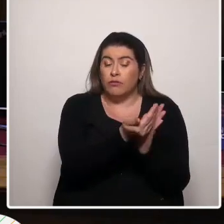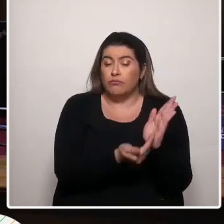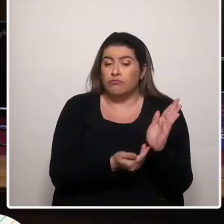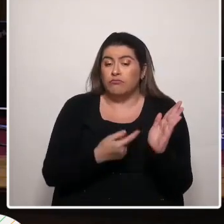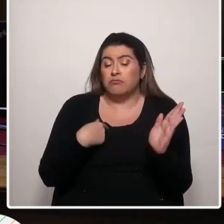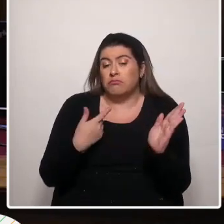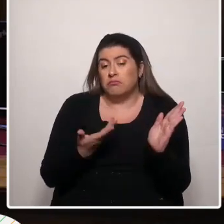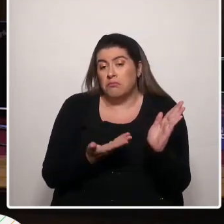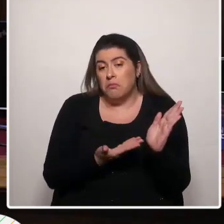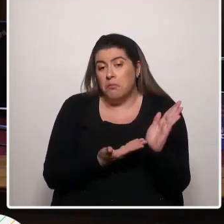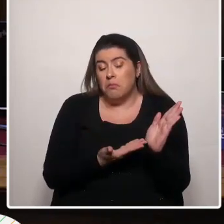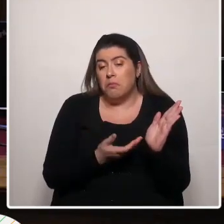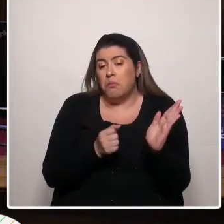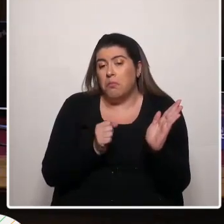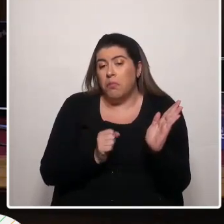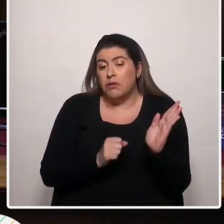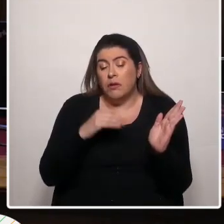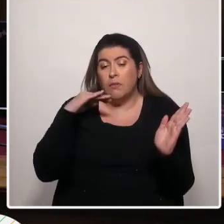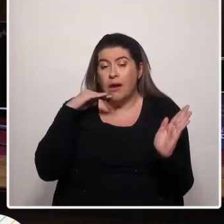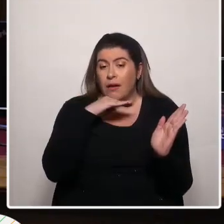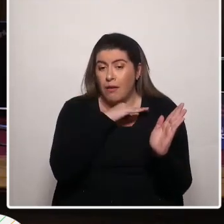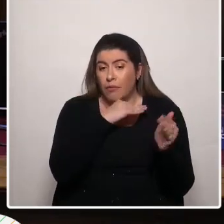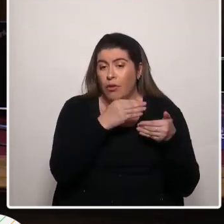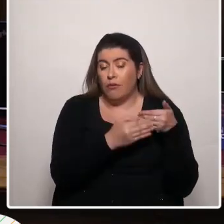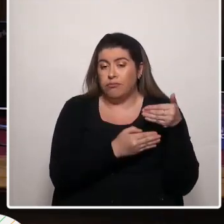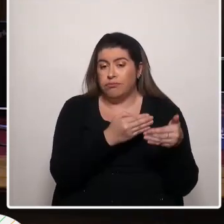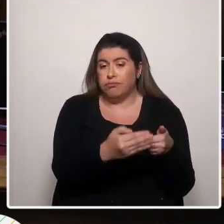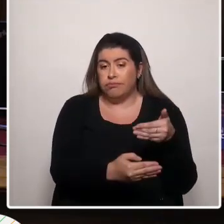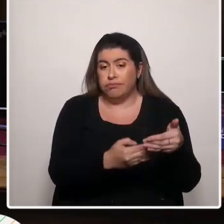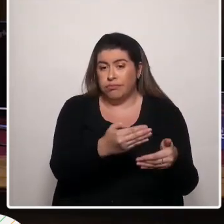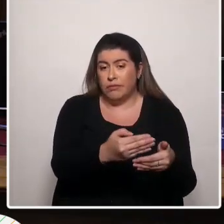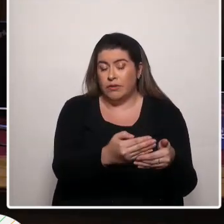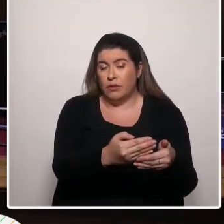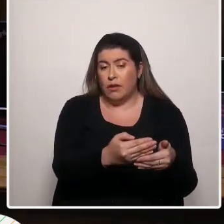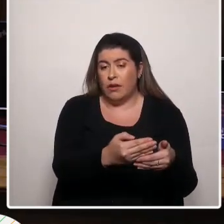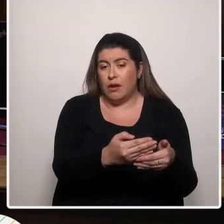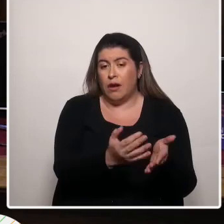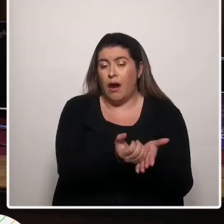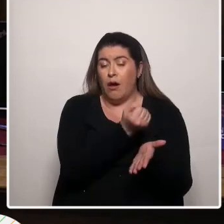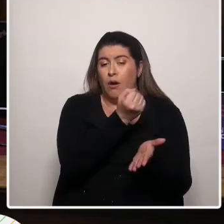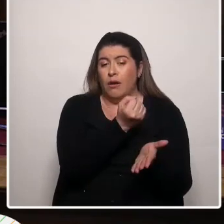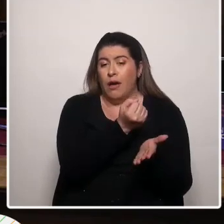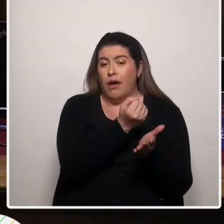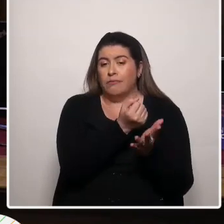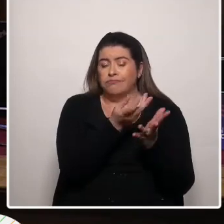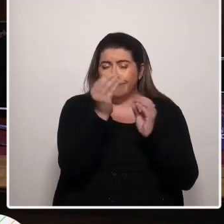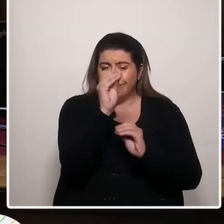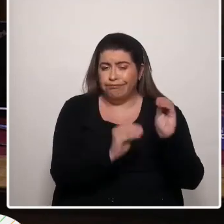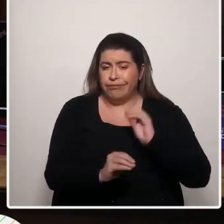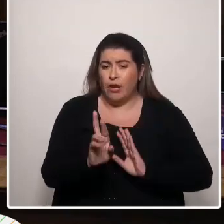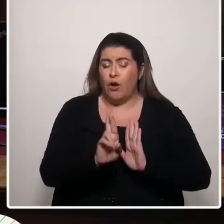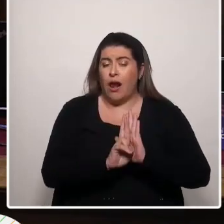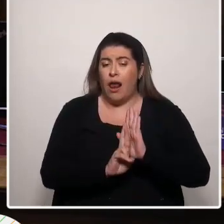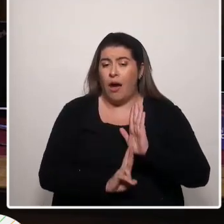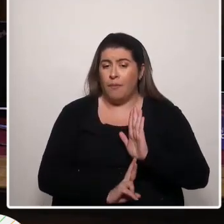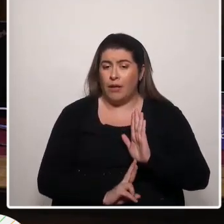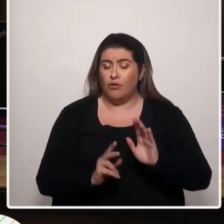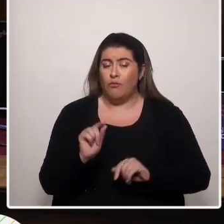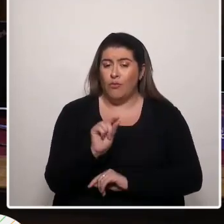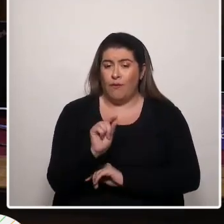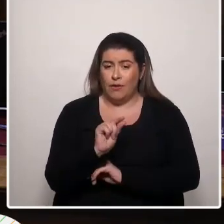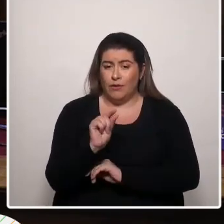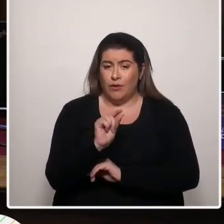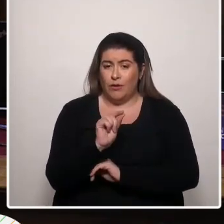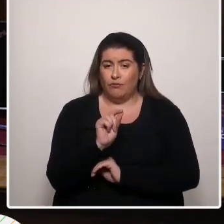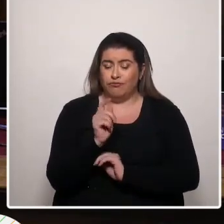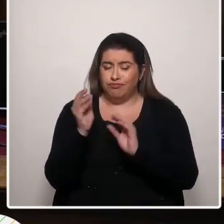a llevar de manera más rápida al resultado que busca el reglamento provisorio aprobado por la